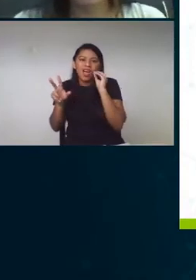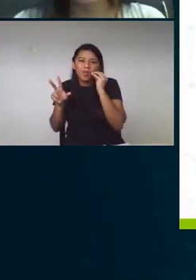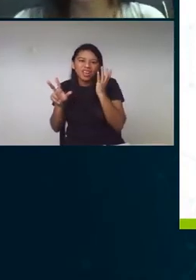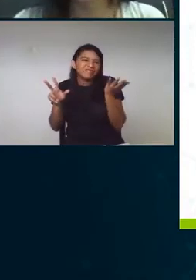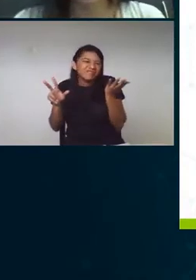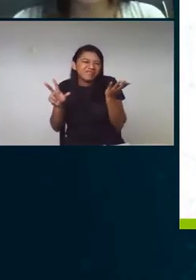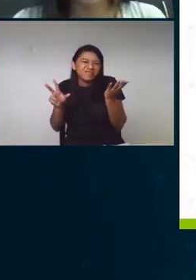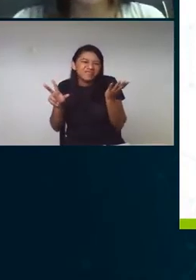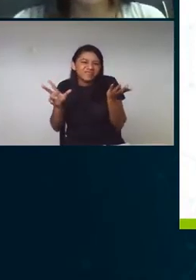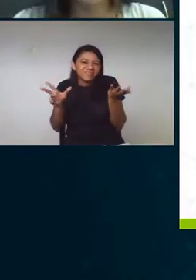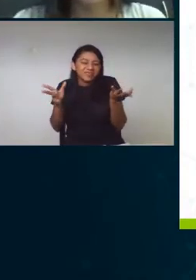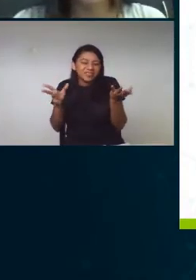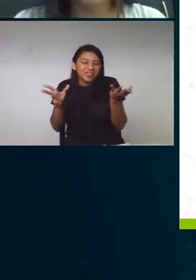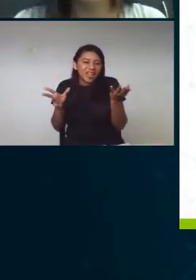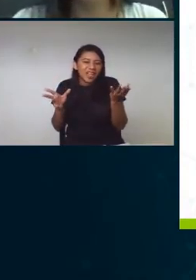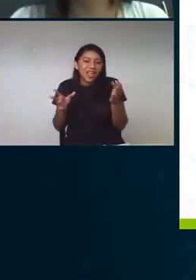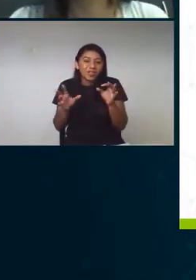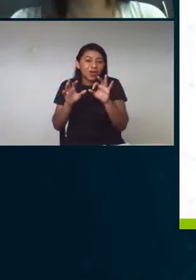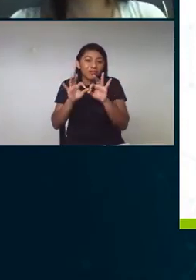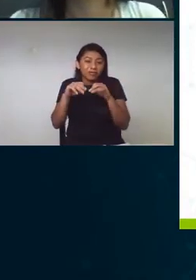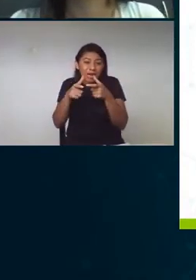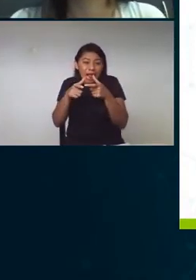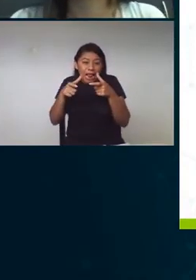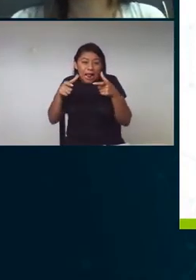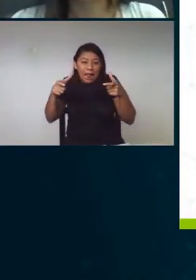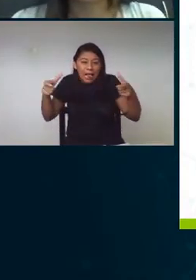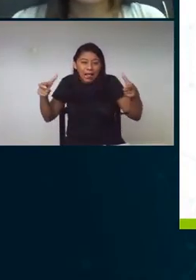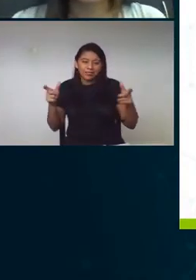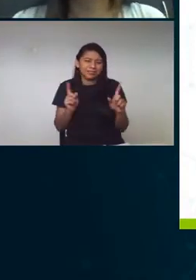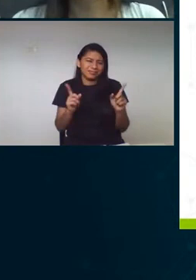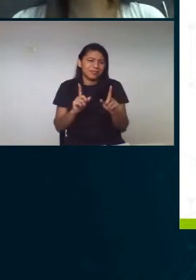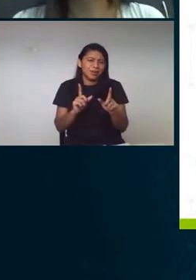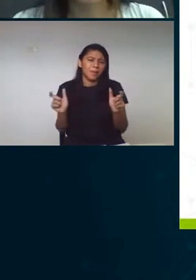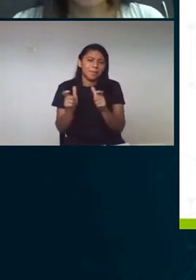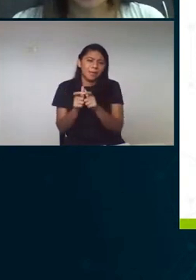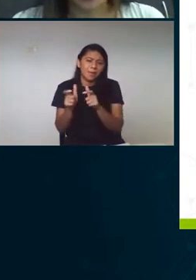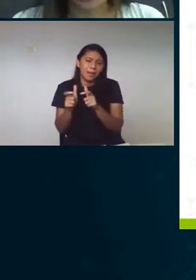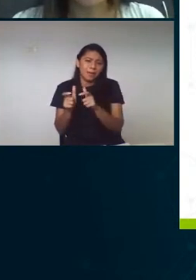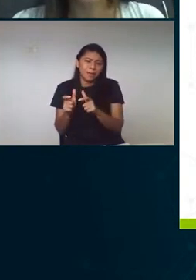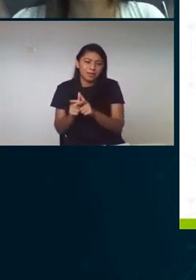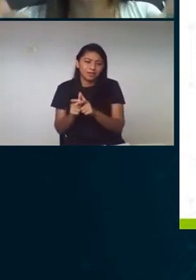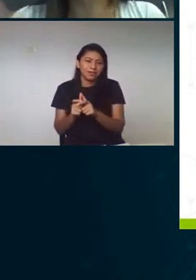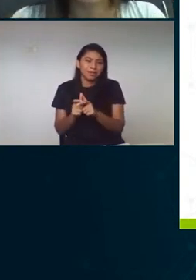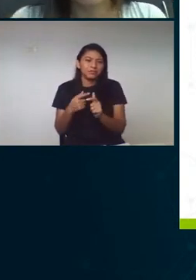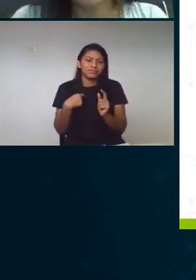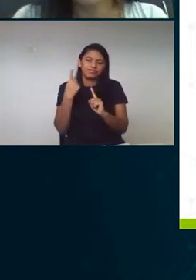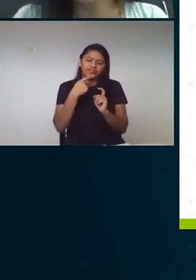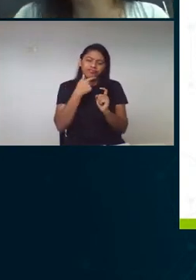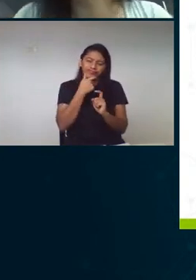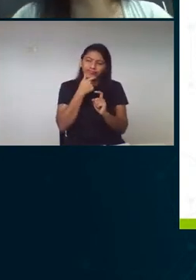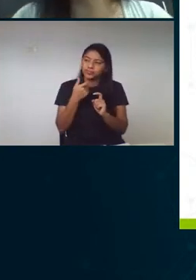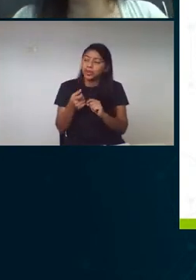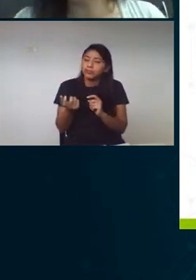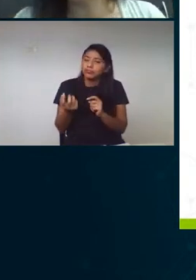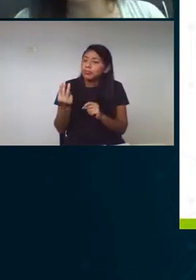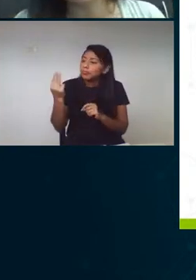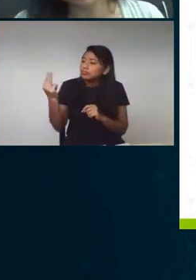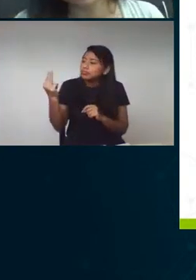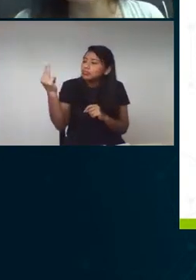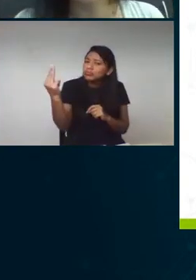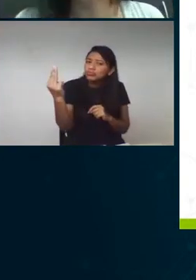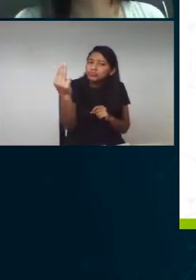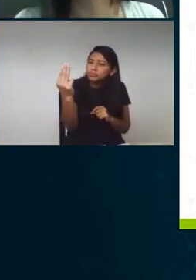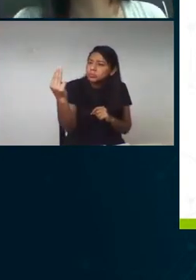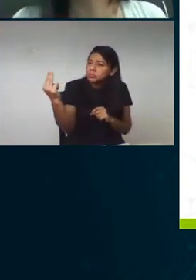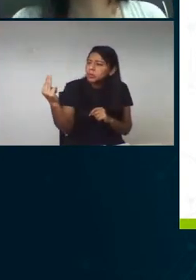es un panorama positivo para nosotros. ¿Por qué? Porque es más fácil llegar con este tipo de programas a 3 personas que quizás a 8 o a